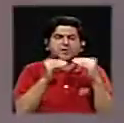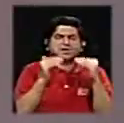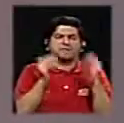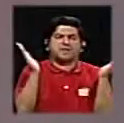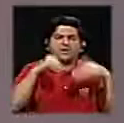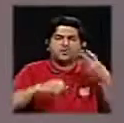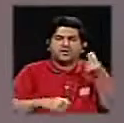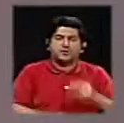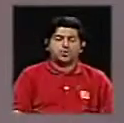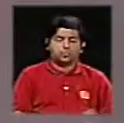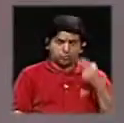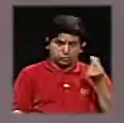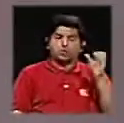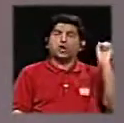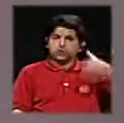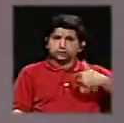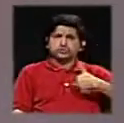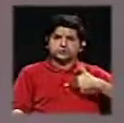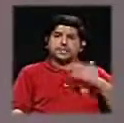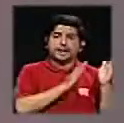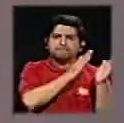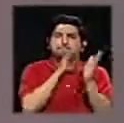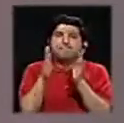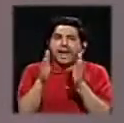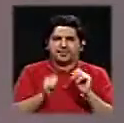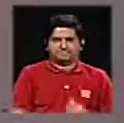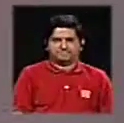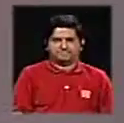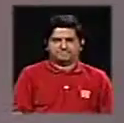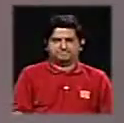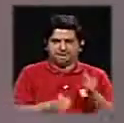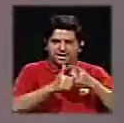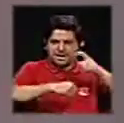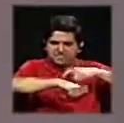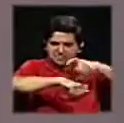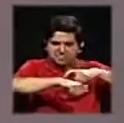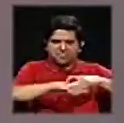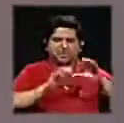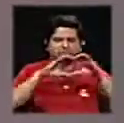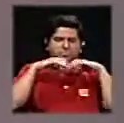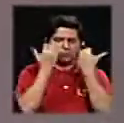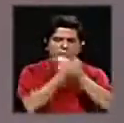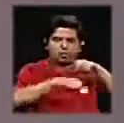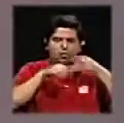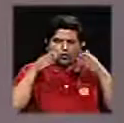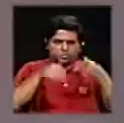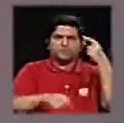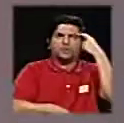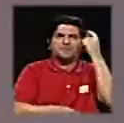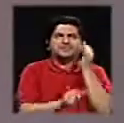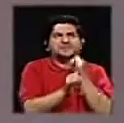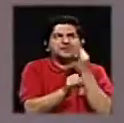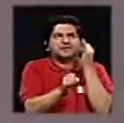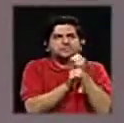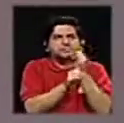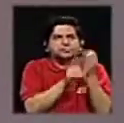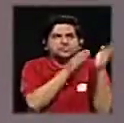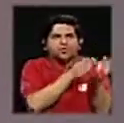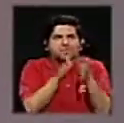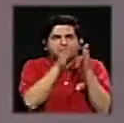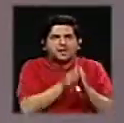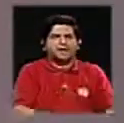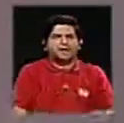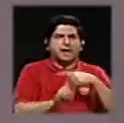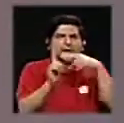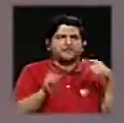si hay dinero, si hay dinero para tener un plan, que si desde el principio que nació el CONAVI se hubiera pensado una institución que planifique mediano y